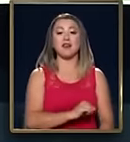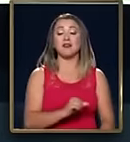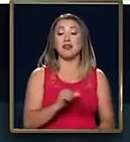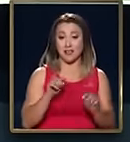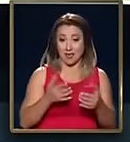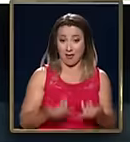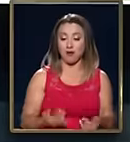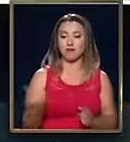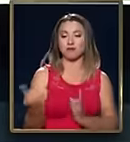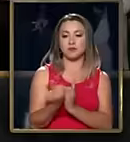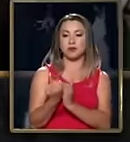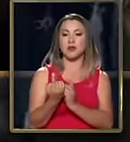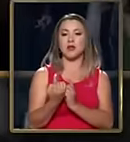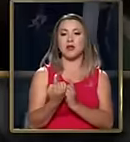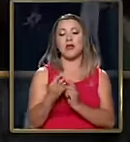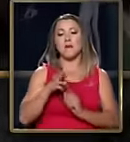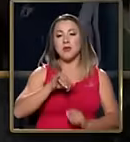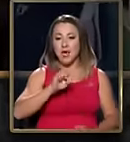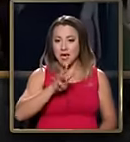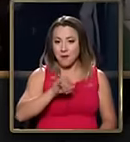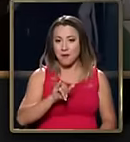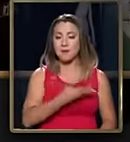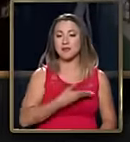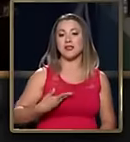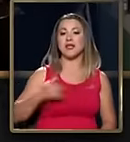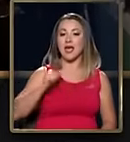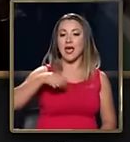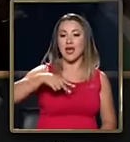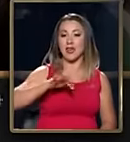día en Miami es presidente de la NFP.